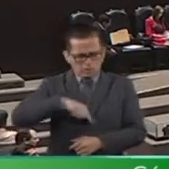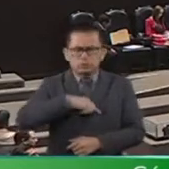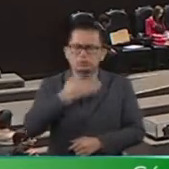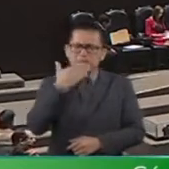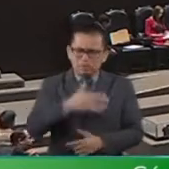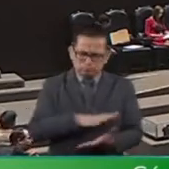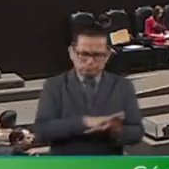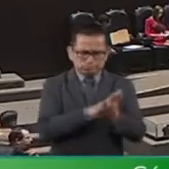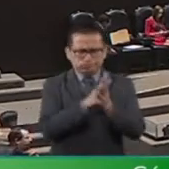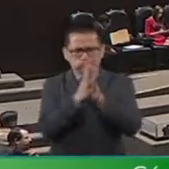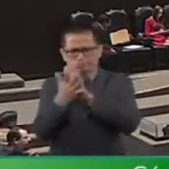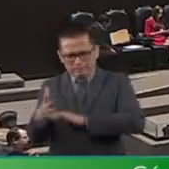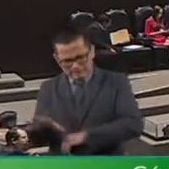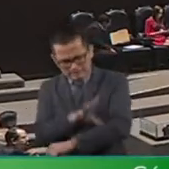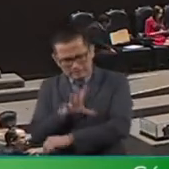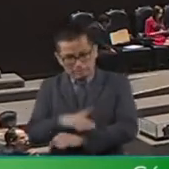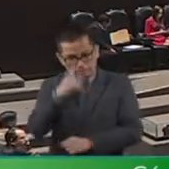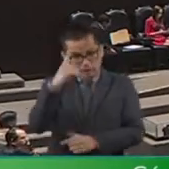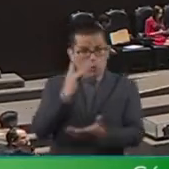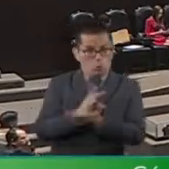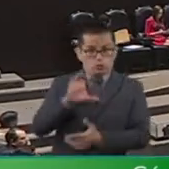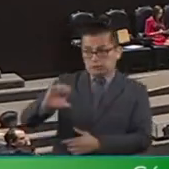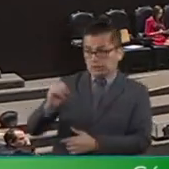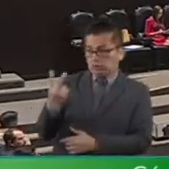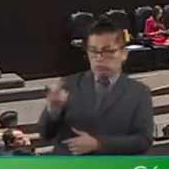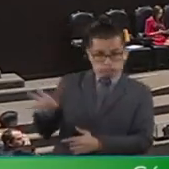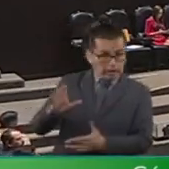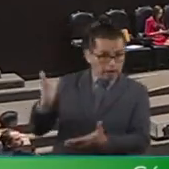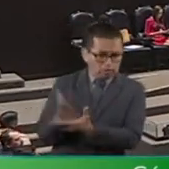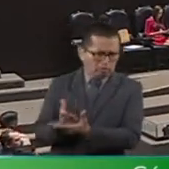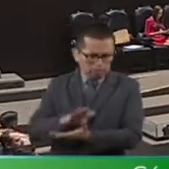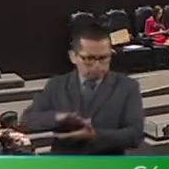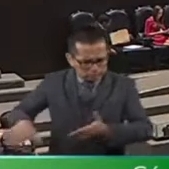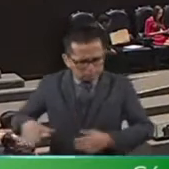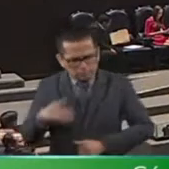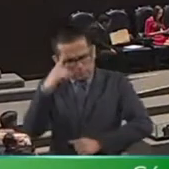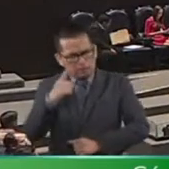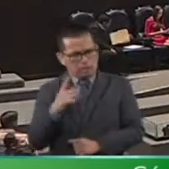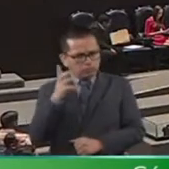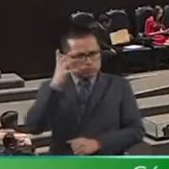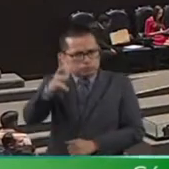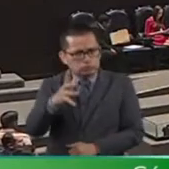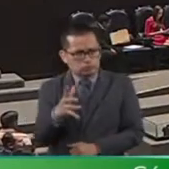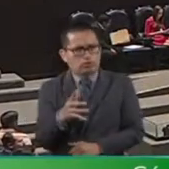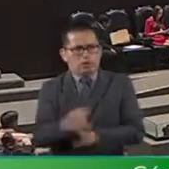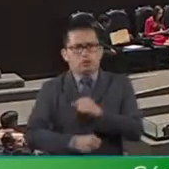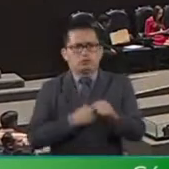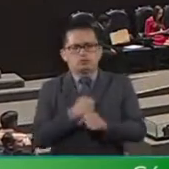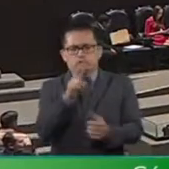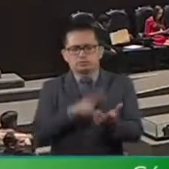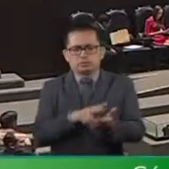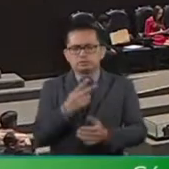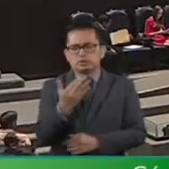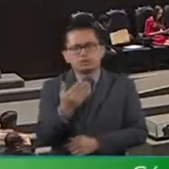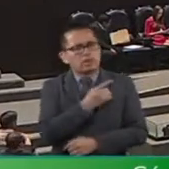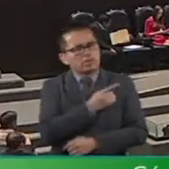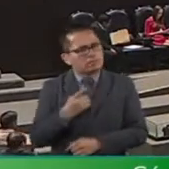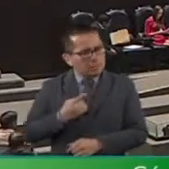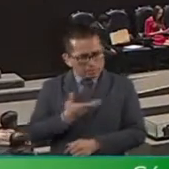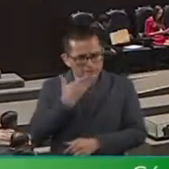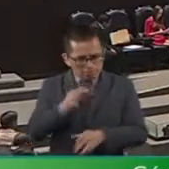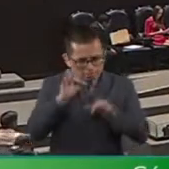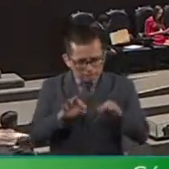tan anhelada descarbonización del país al 2050. Necesitamos adoptar un enfoque que nos